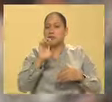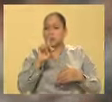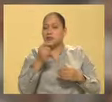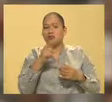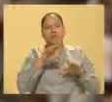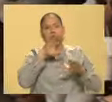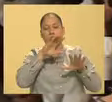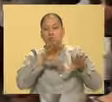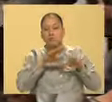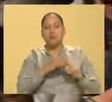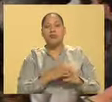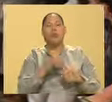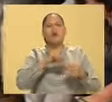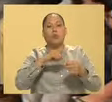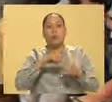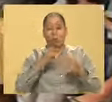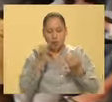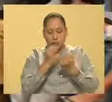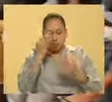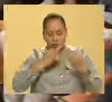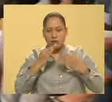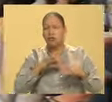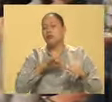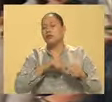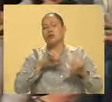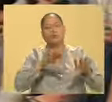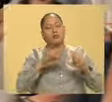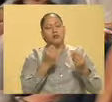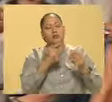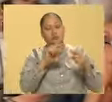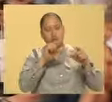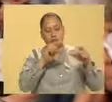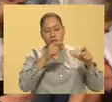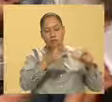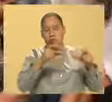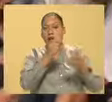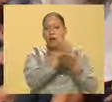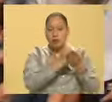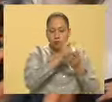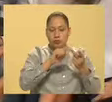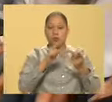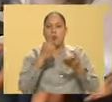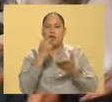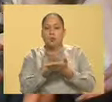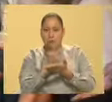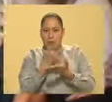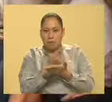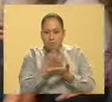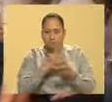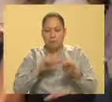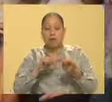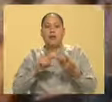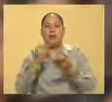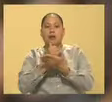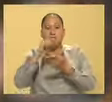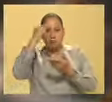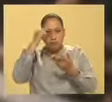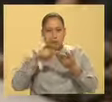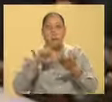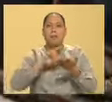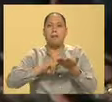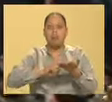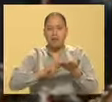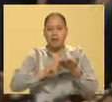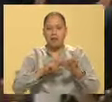el colorido? Enorme. Tenemos unas cosas en azules, tenemos en dorados, tenemos en azul marino, verde. O